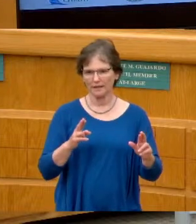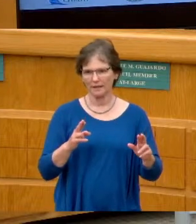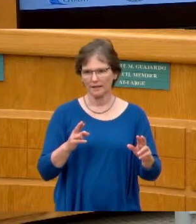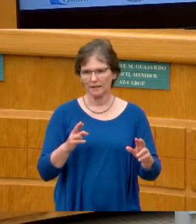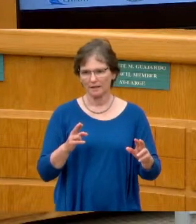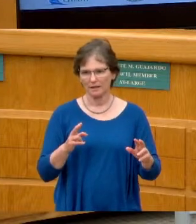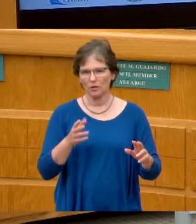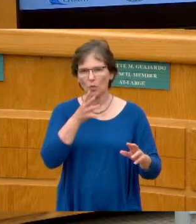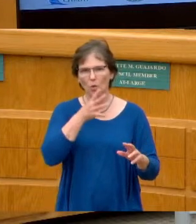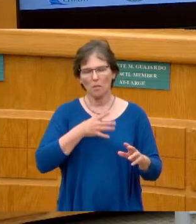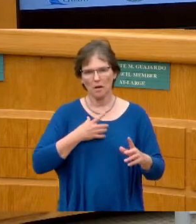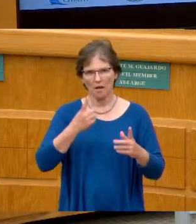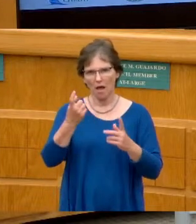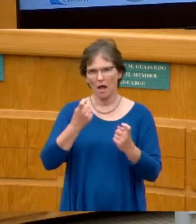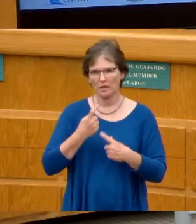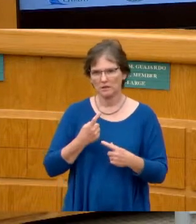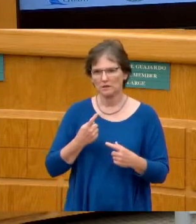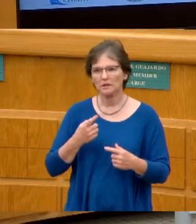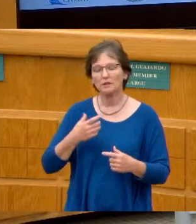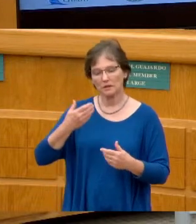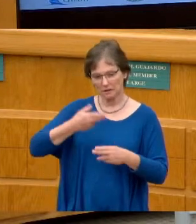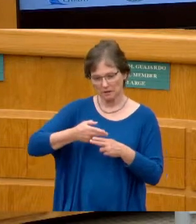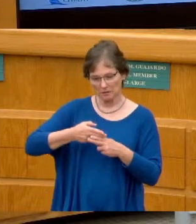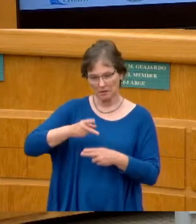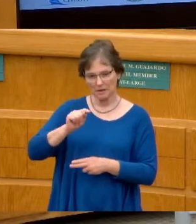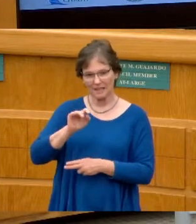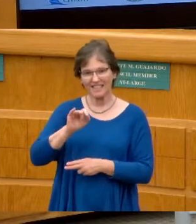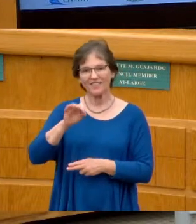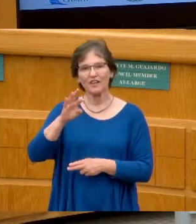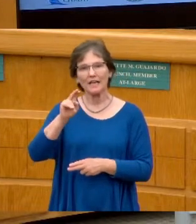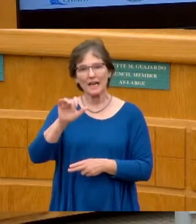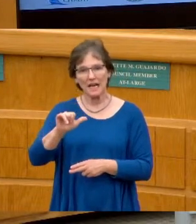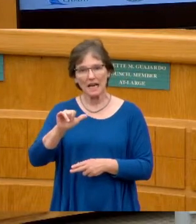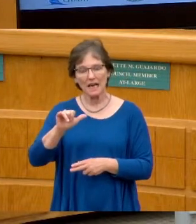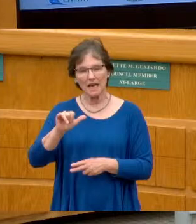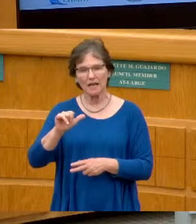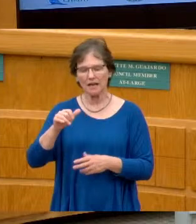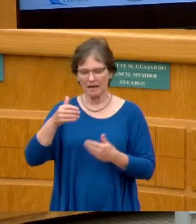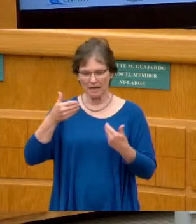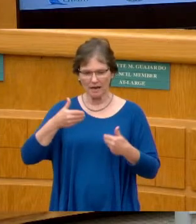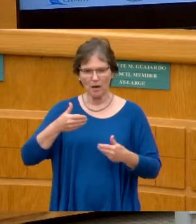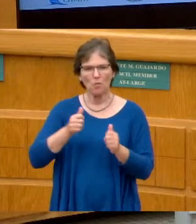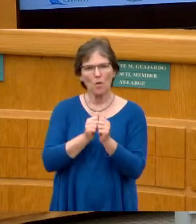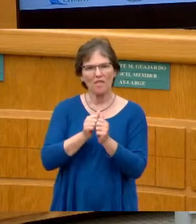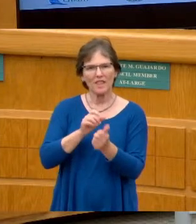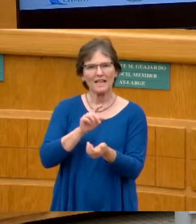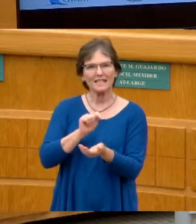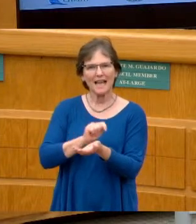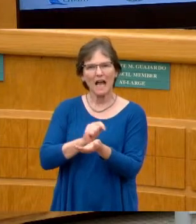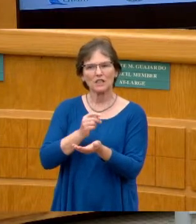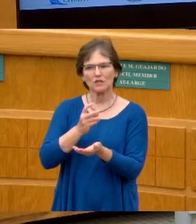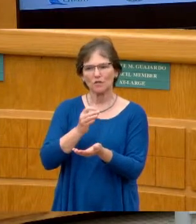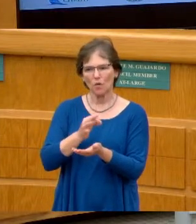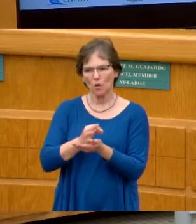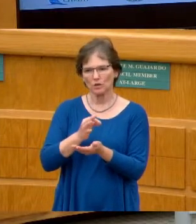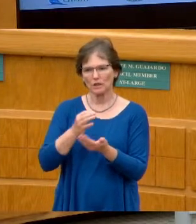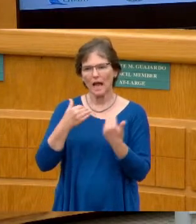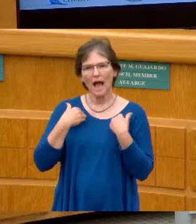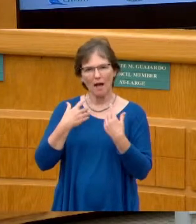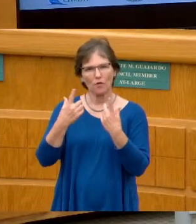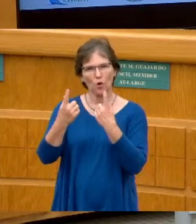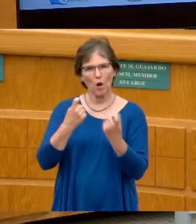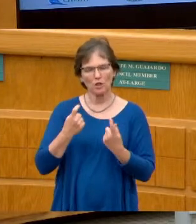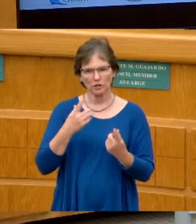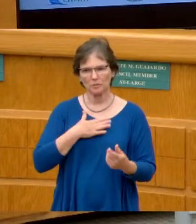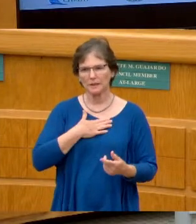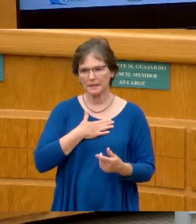continúan consistentes. Las escuelas también continúan reportando un mayor número de estudiantes que acuden a las escuelas en persona. Con el cambio climático y